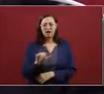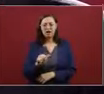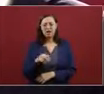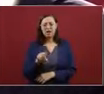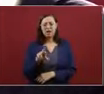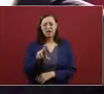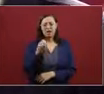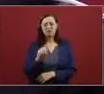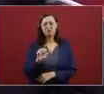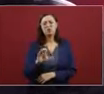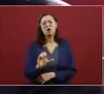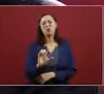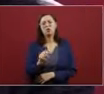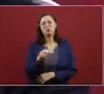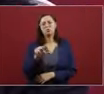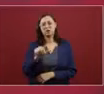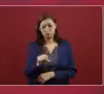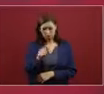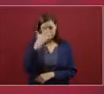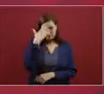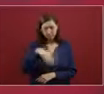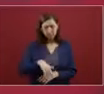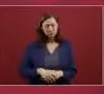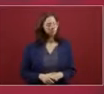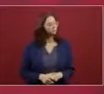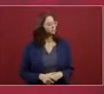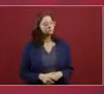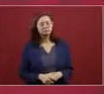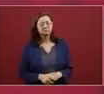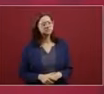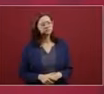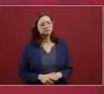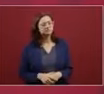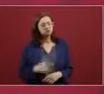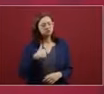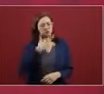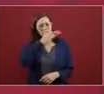No estaba enterado y lamento que